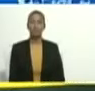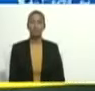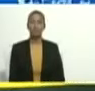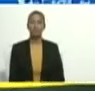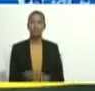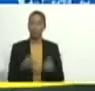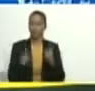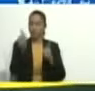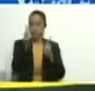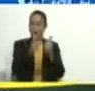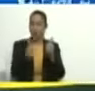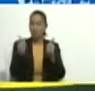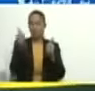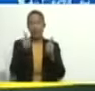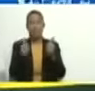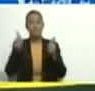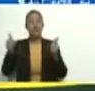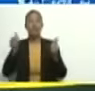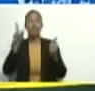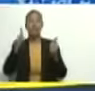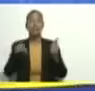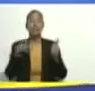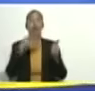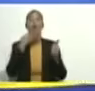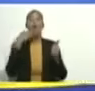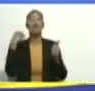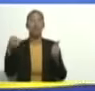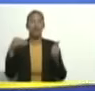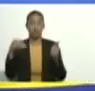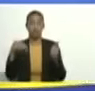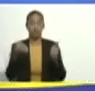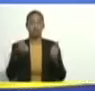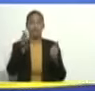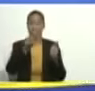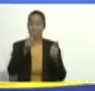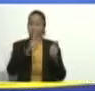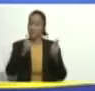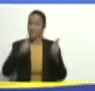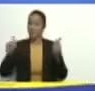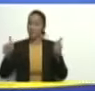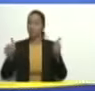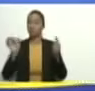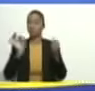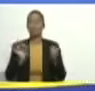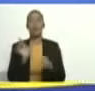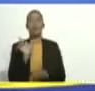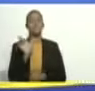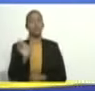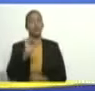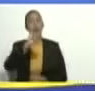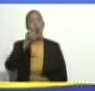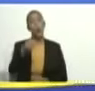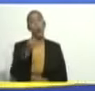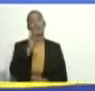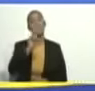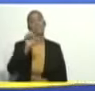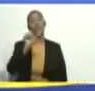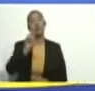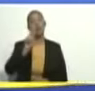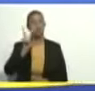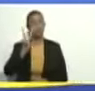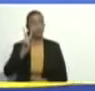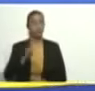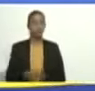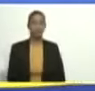compañeros y compañeras de la Juventud Socialista Unida de Venezuela, la JSUV,